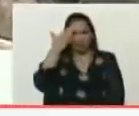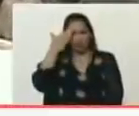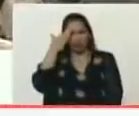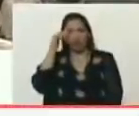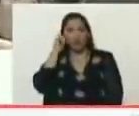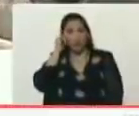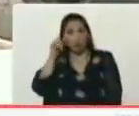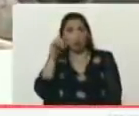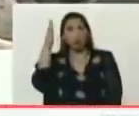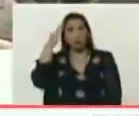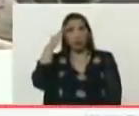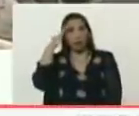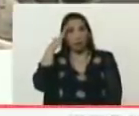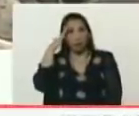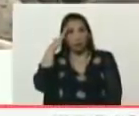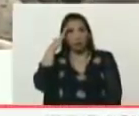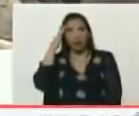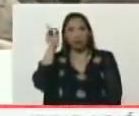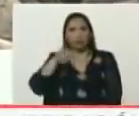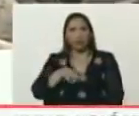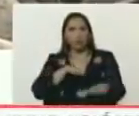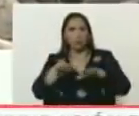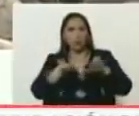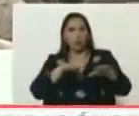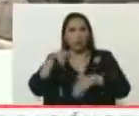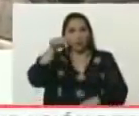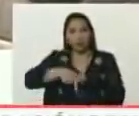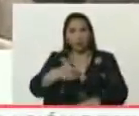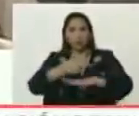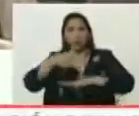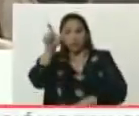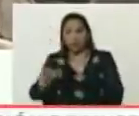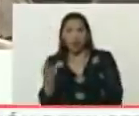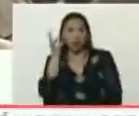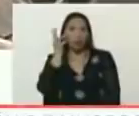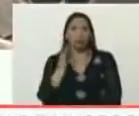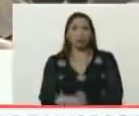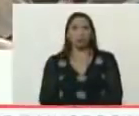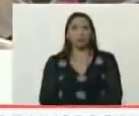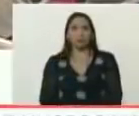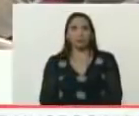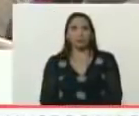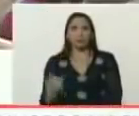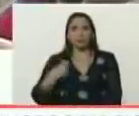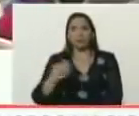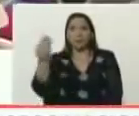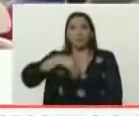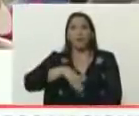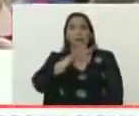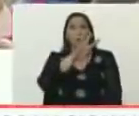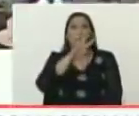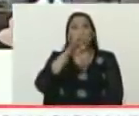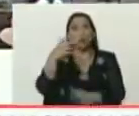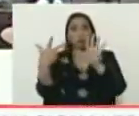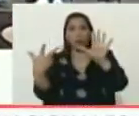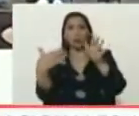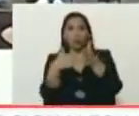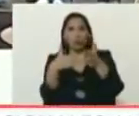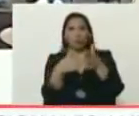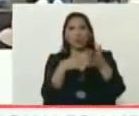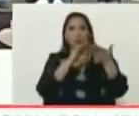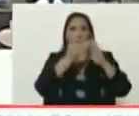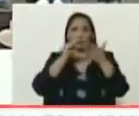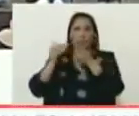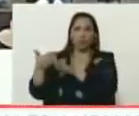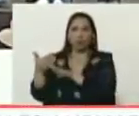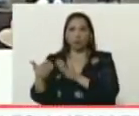Yaracuy lo sabe Cojedes, que está aquí su gobernadora. Tenemos ya más de 48.000